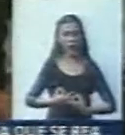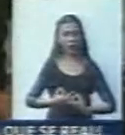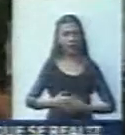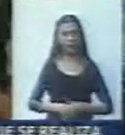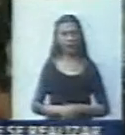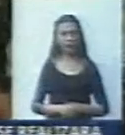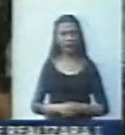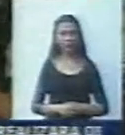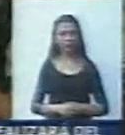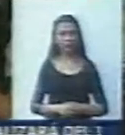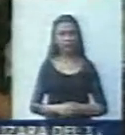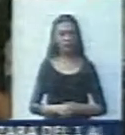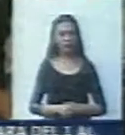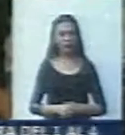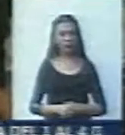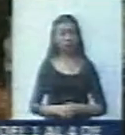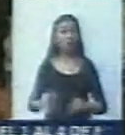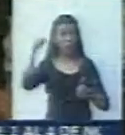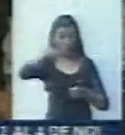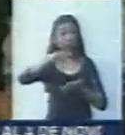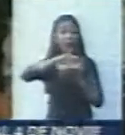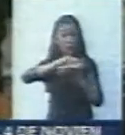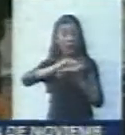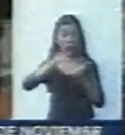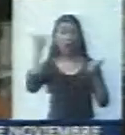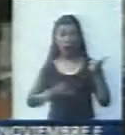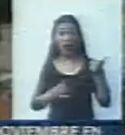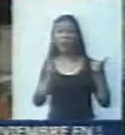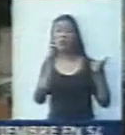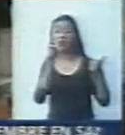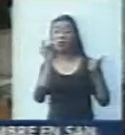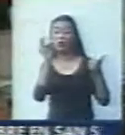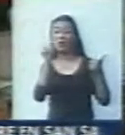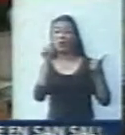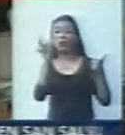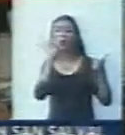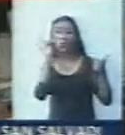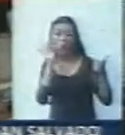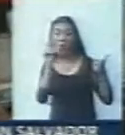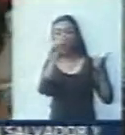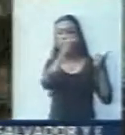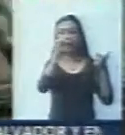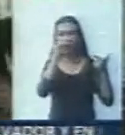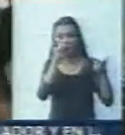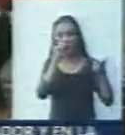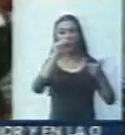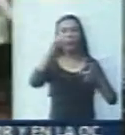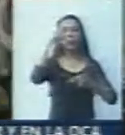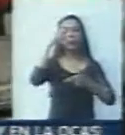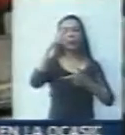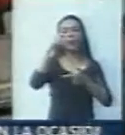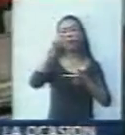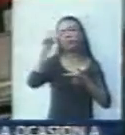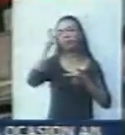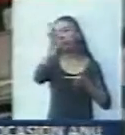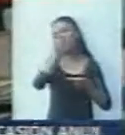Existe, mejor dicho, la droga, existe el alcohol, la prostitución, la trata de personas, que no es bueno para nuestra comunidad, ni para ninguna comunidad. Pacheco,